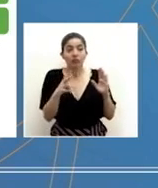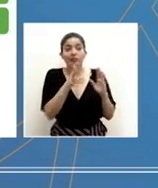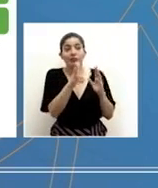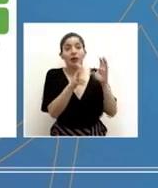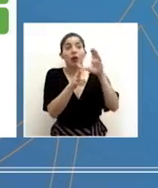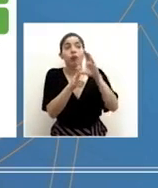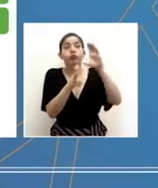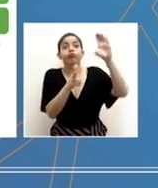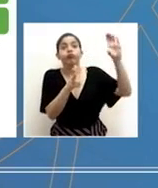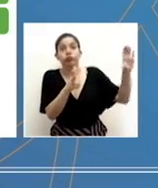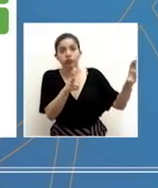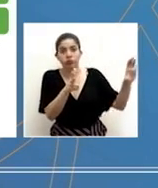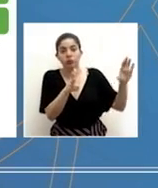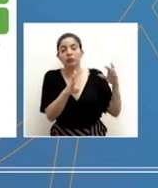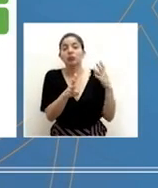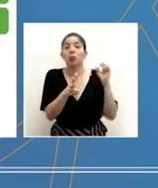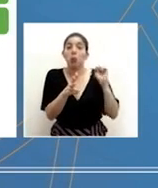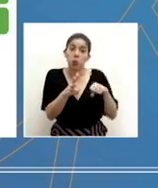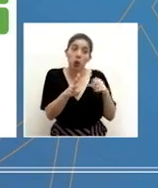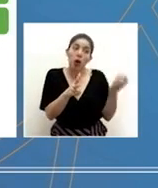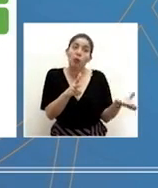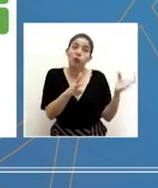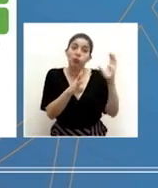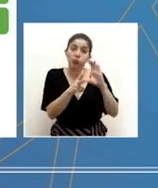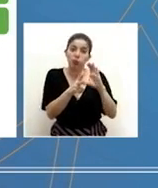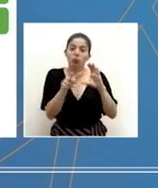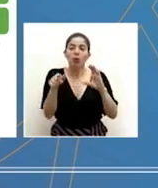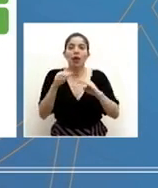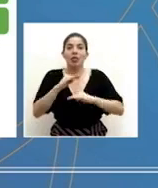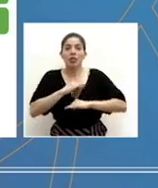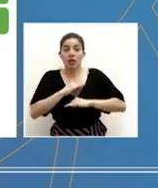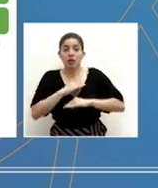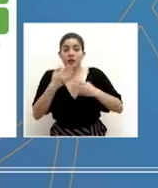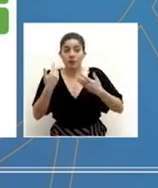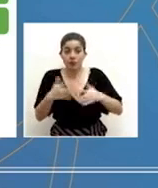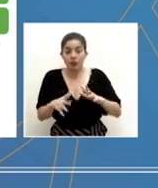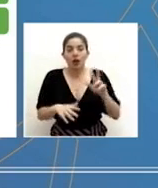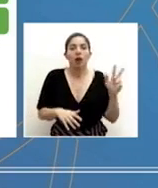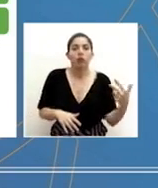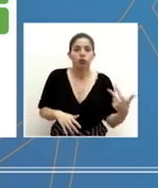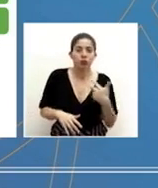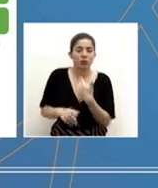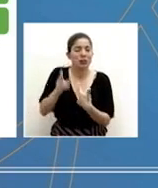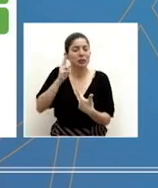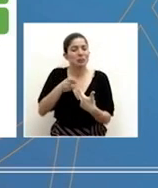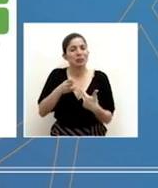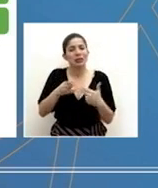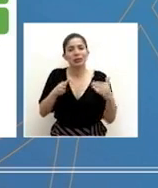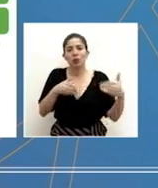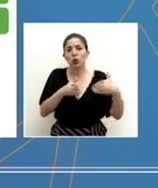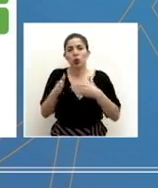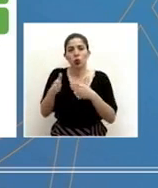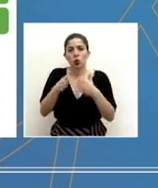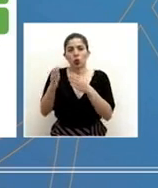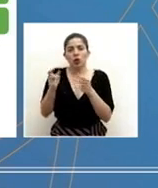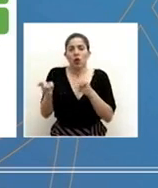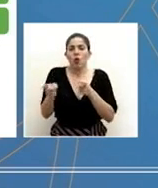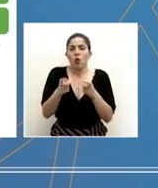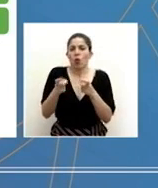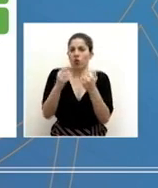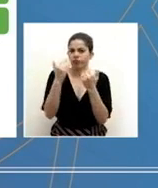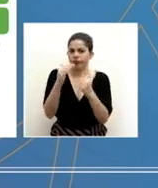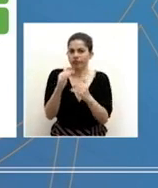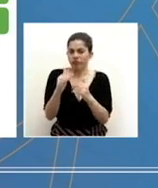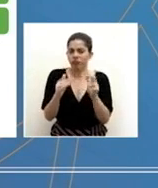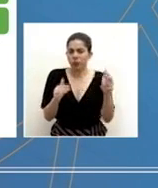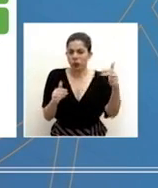sido establecido puede levantar carga, va a descansar y va a regresar por esa ruta fiscal controlada o